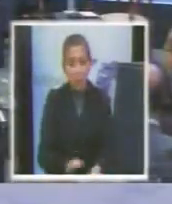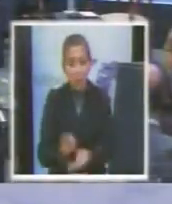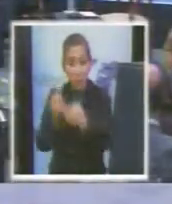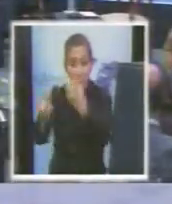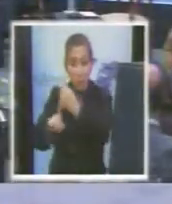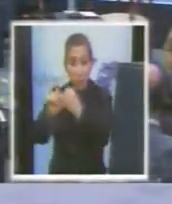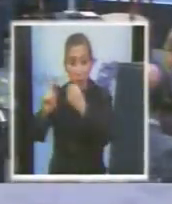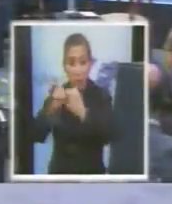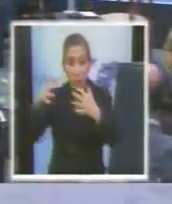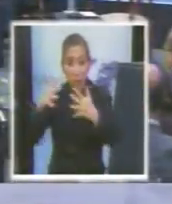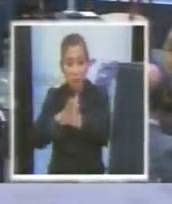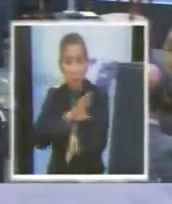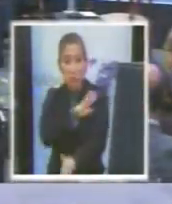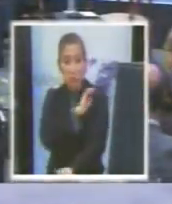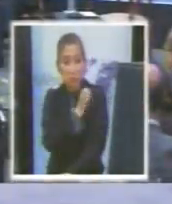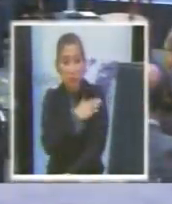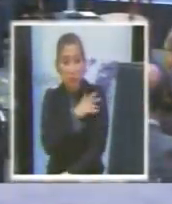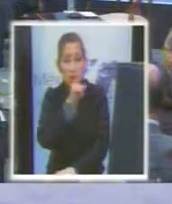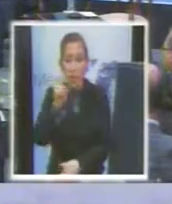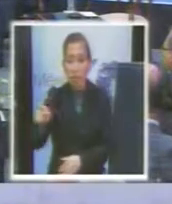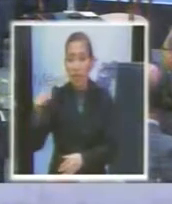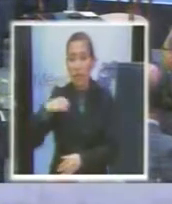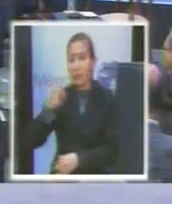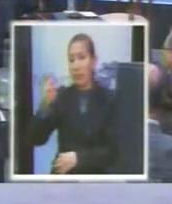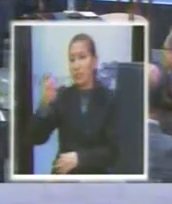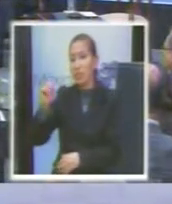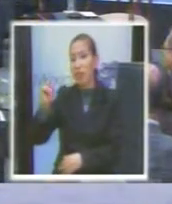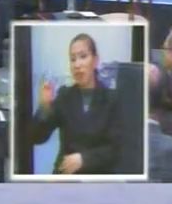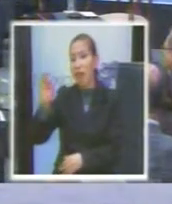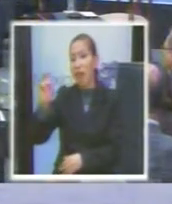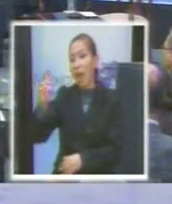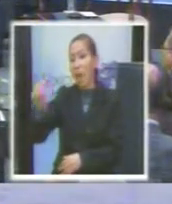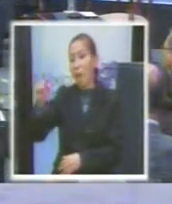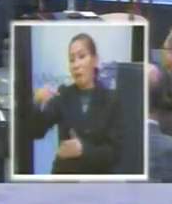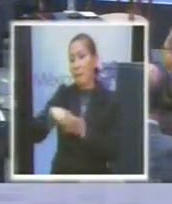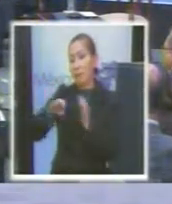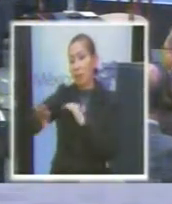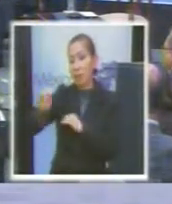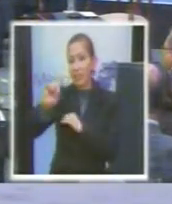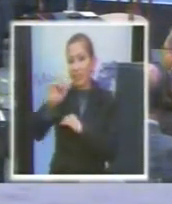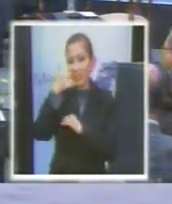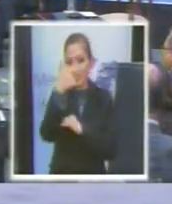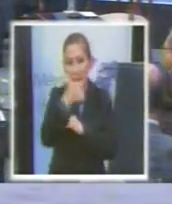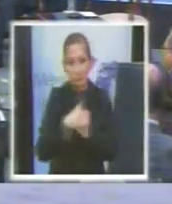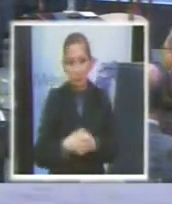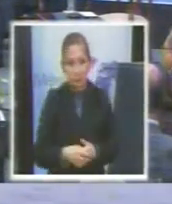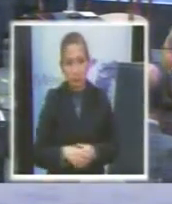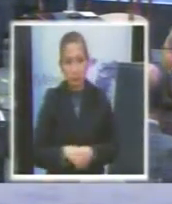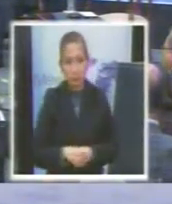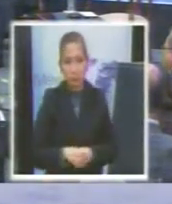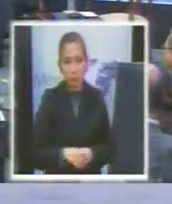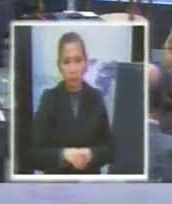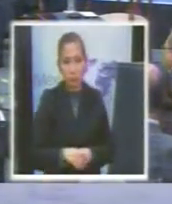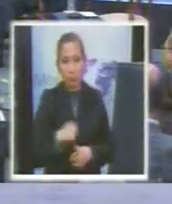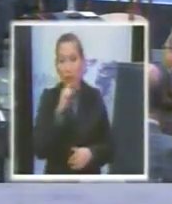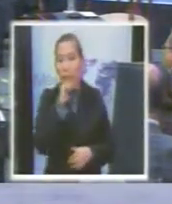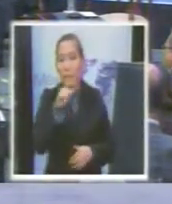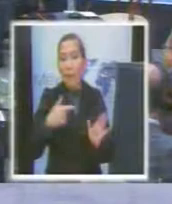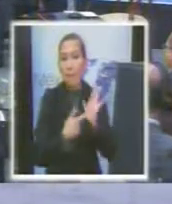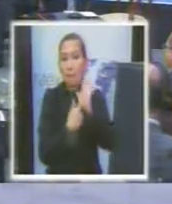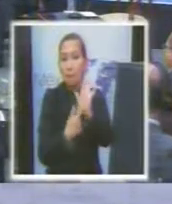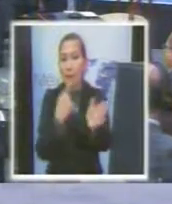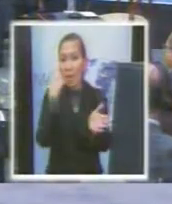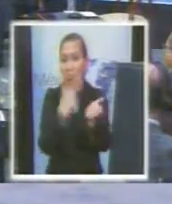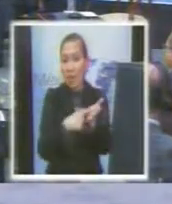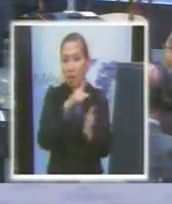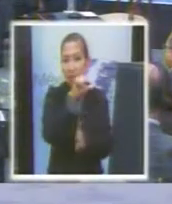Guerra Civil Española y el régimen de Francisco Franco a partir de 1936, así como presentar en el seno